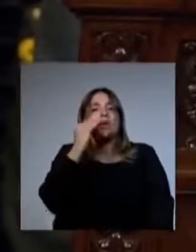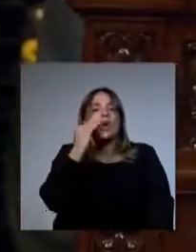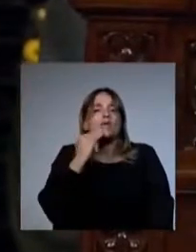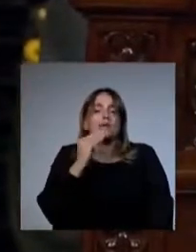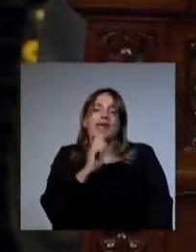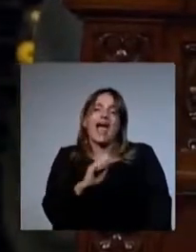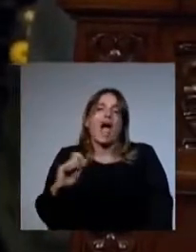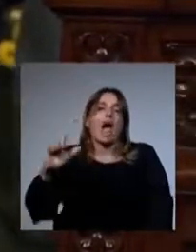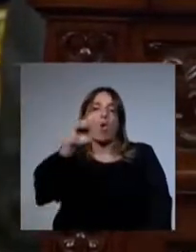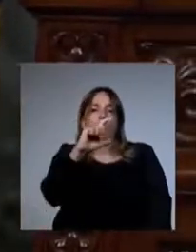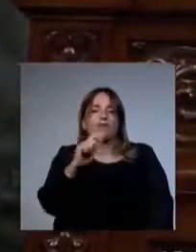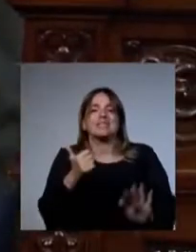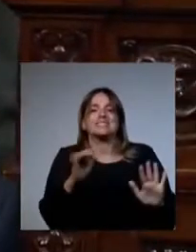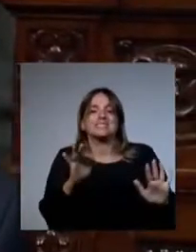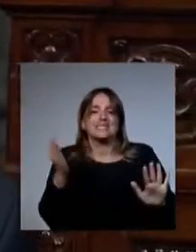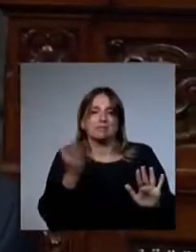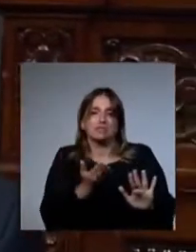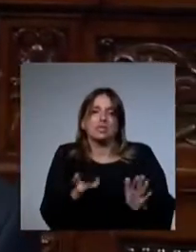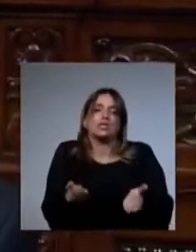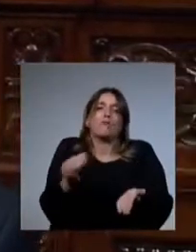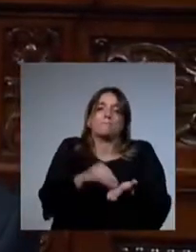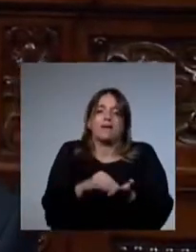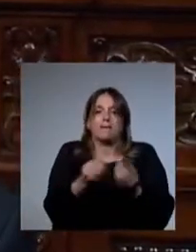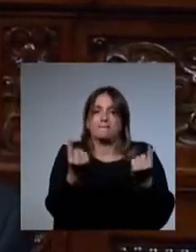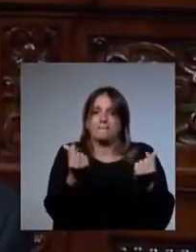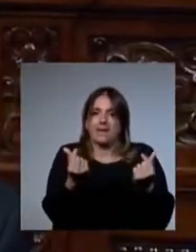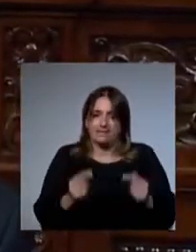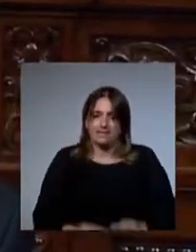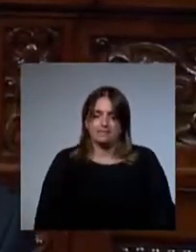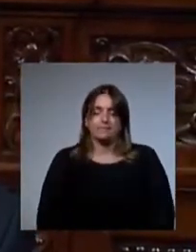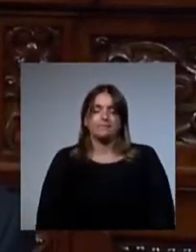a incrementar el monto en un 60%.